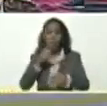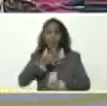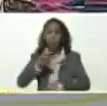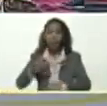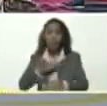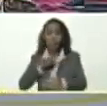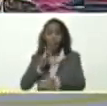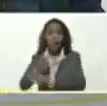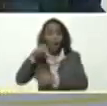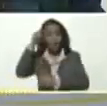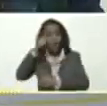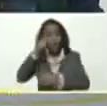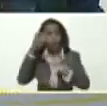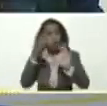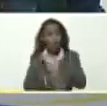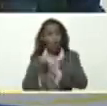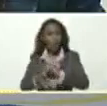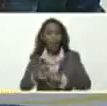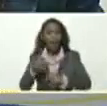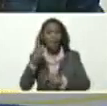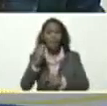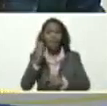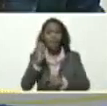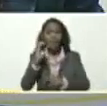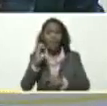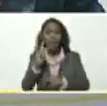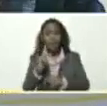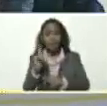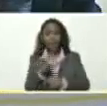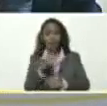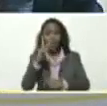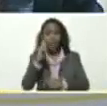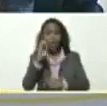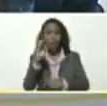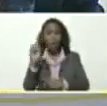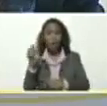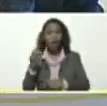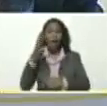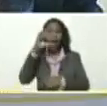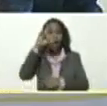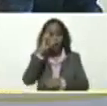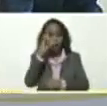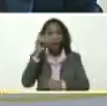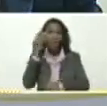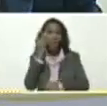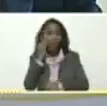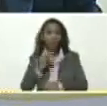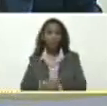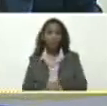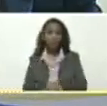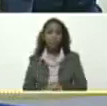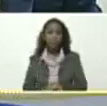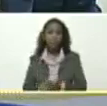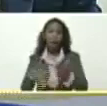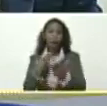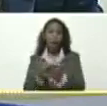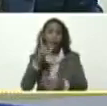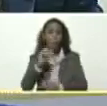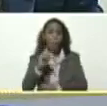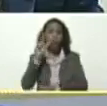su videíto en TikTok, en Instagram, en Facebook, hasta en Twitter,